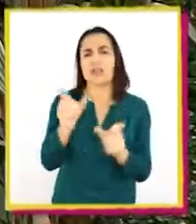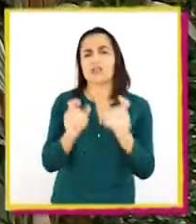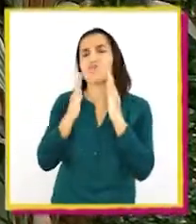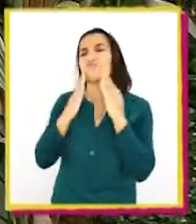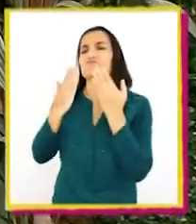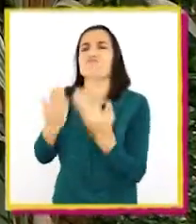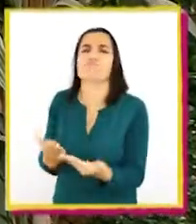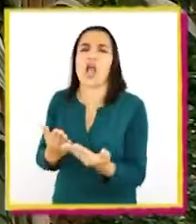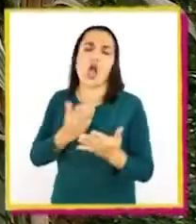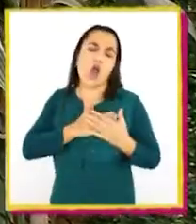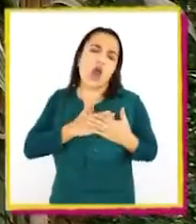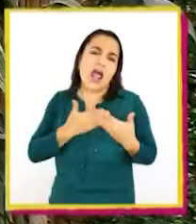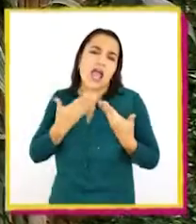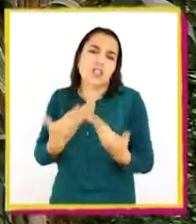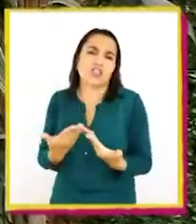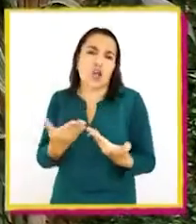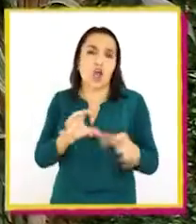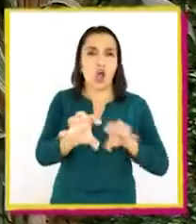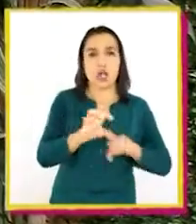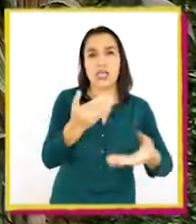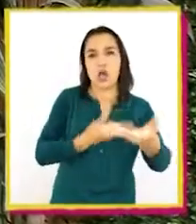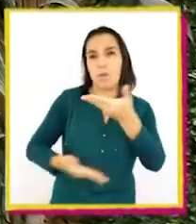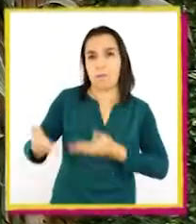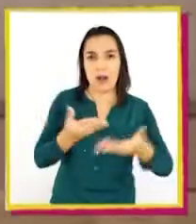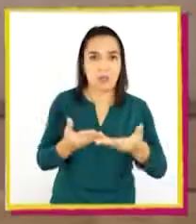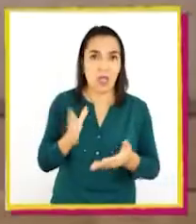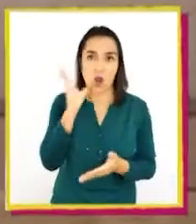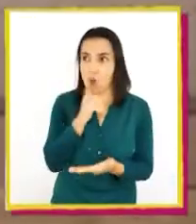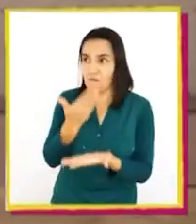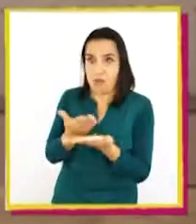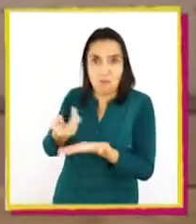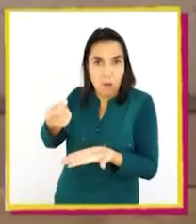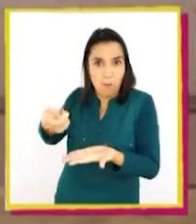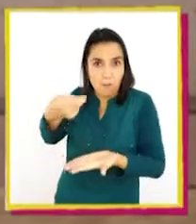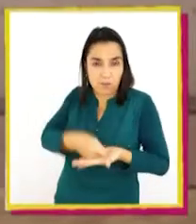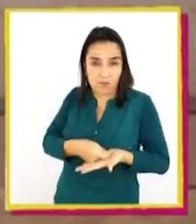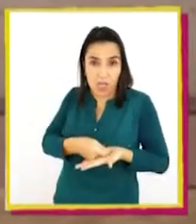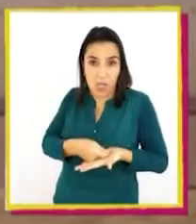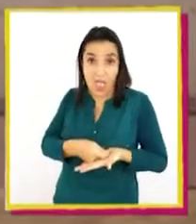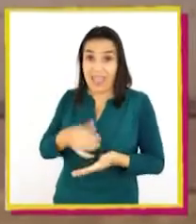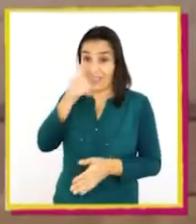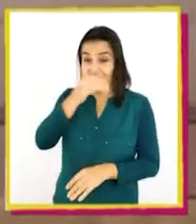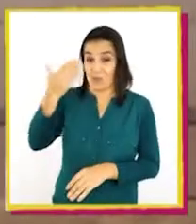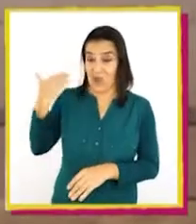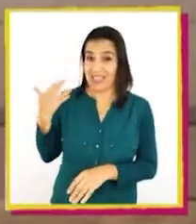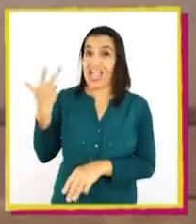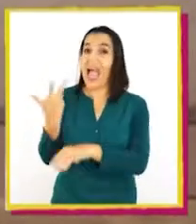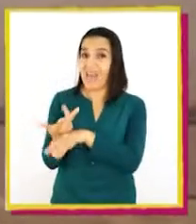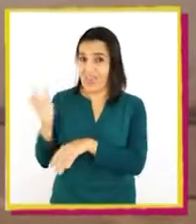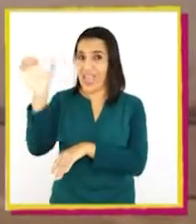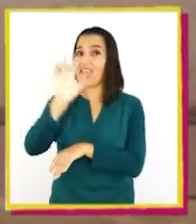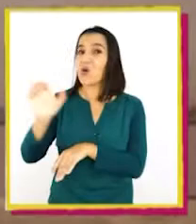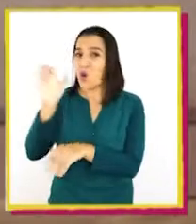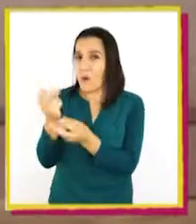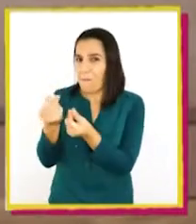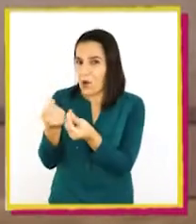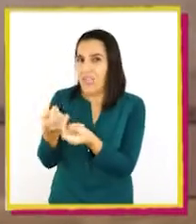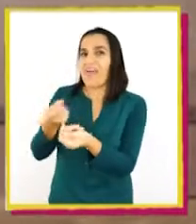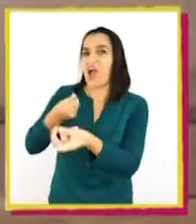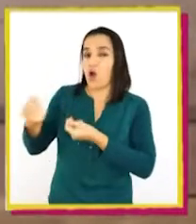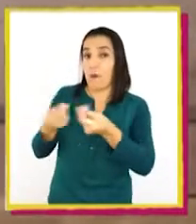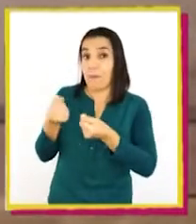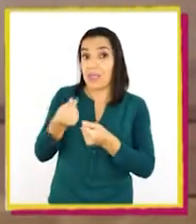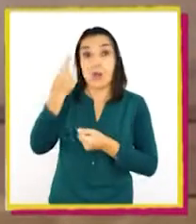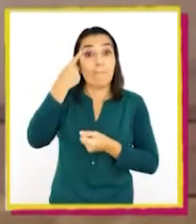compartían todas sus cosas con ellos sin pedirles dinero a cambio. Pues por esa época, en Europa, existían las monedas y el comercio. En